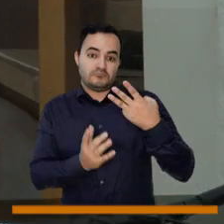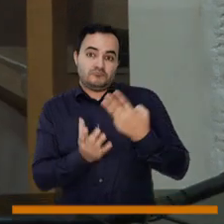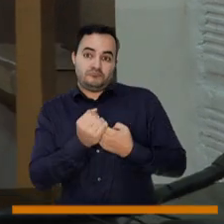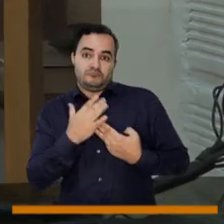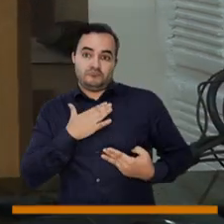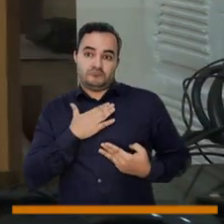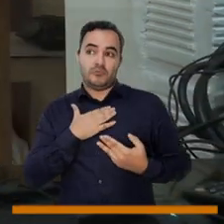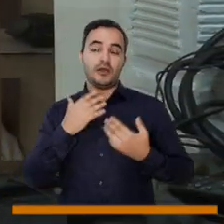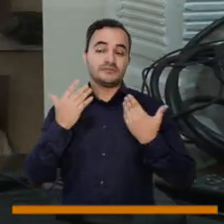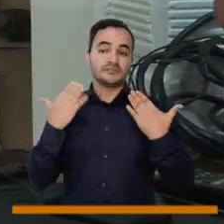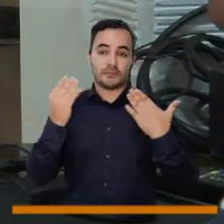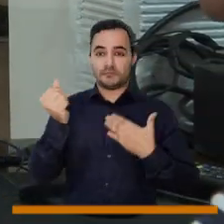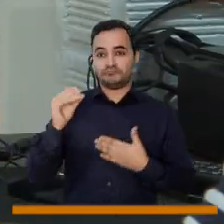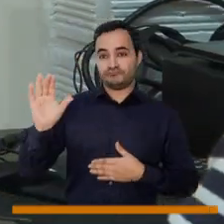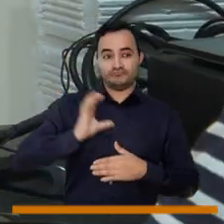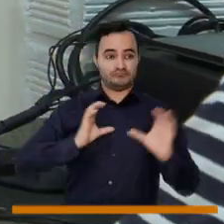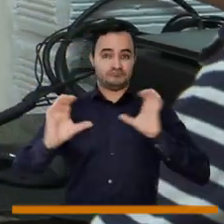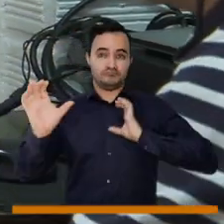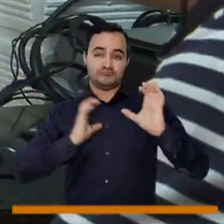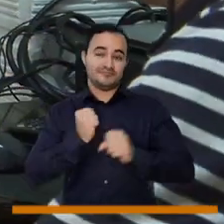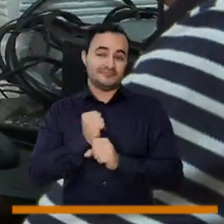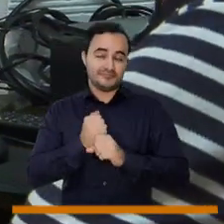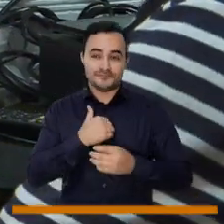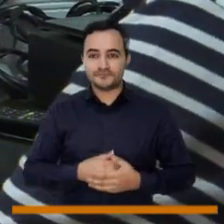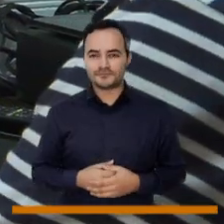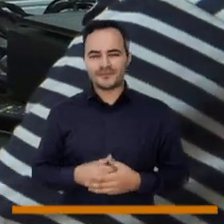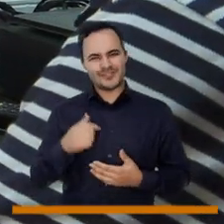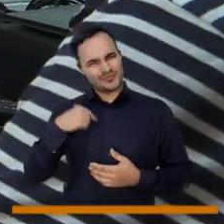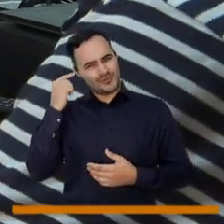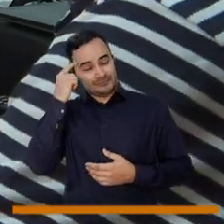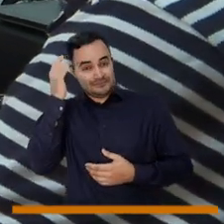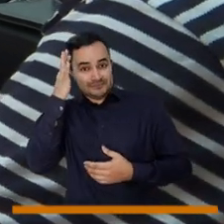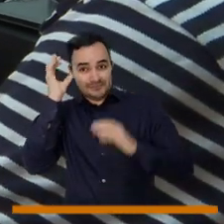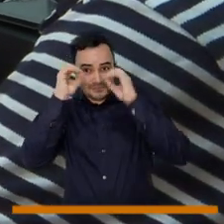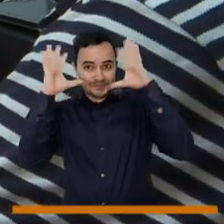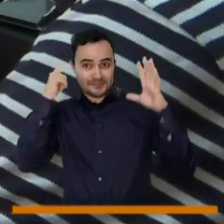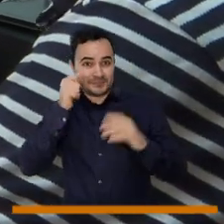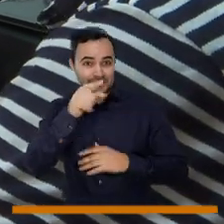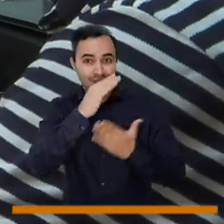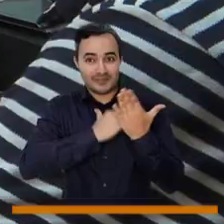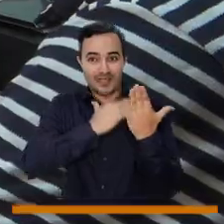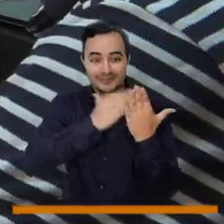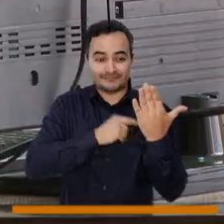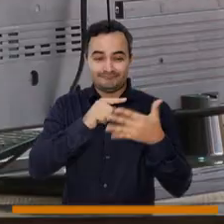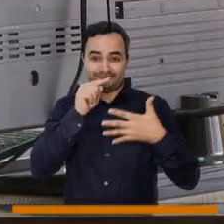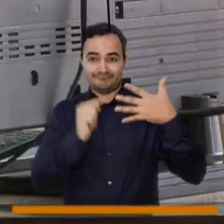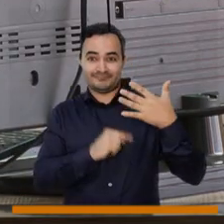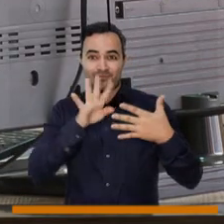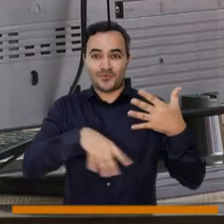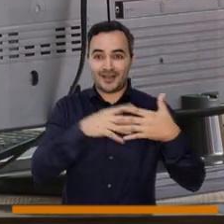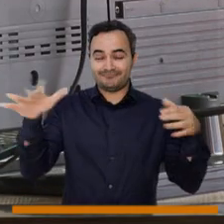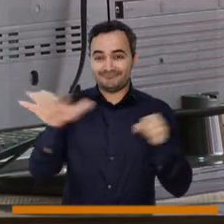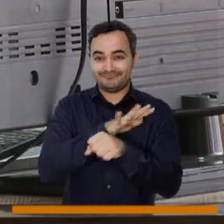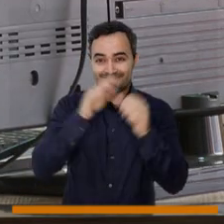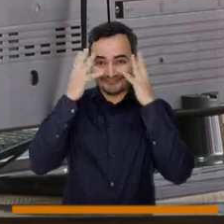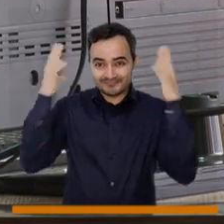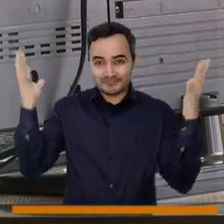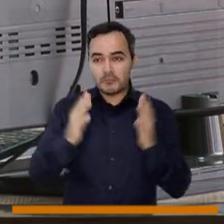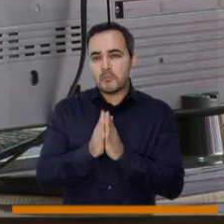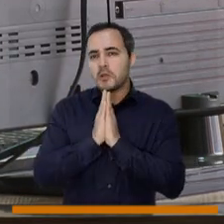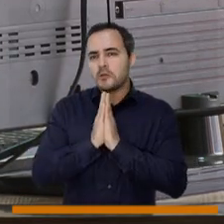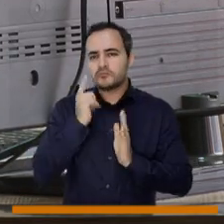idiomas es fuente de ingresos también. Me imagino que usted debe tener una agenda muy apretada, pero antojemos a